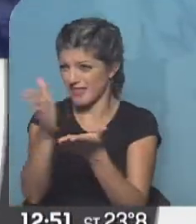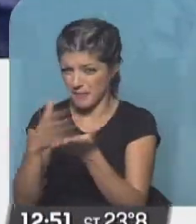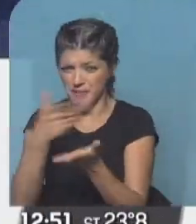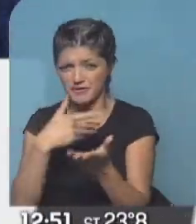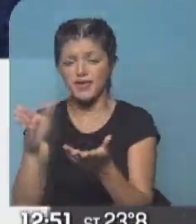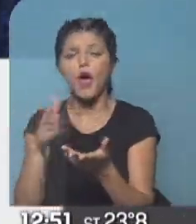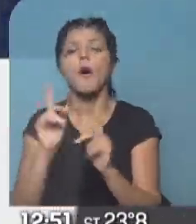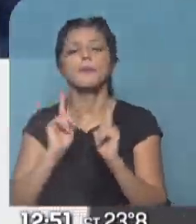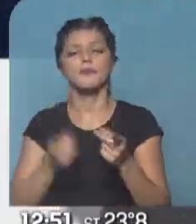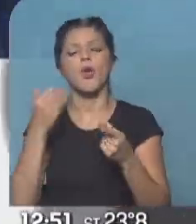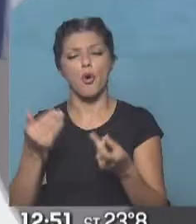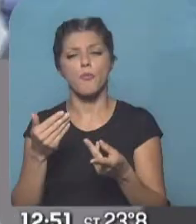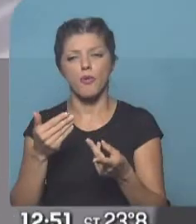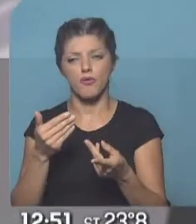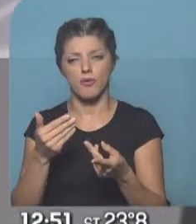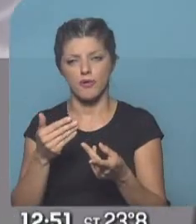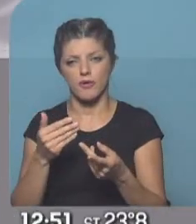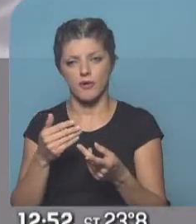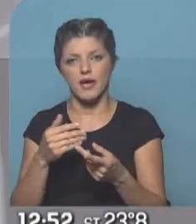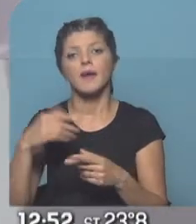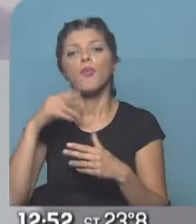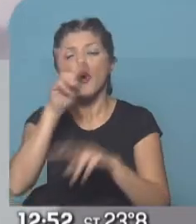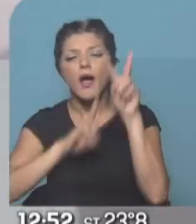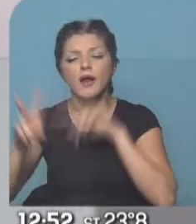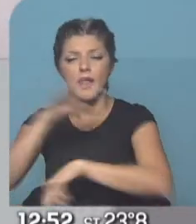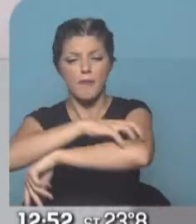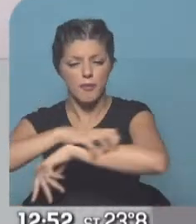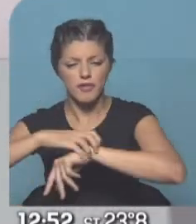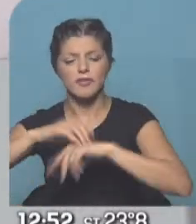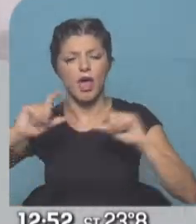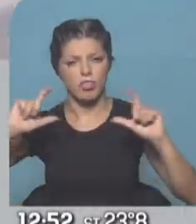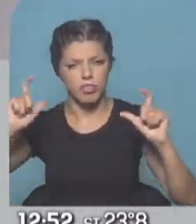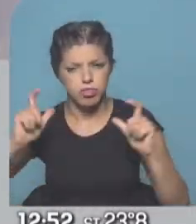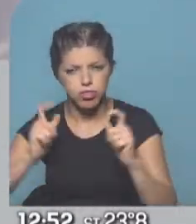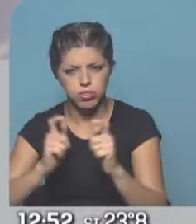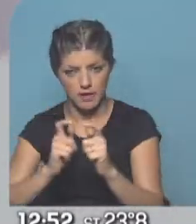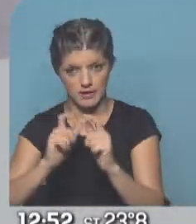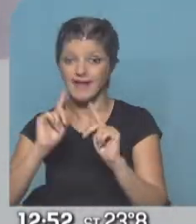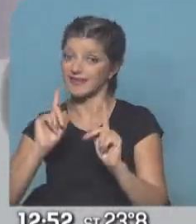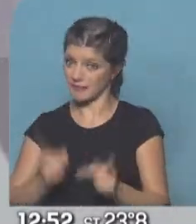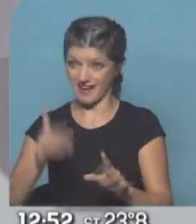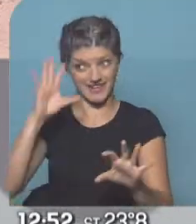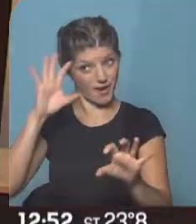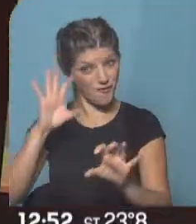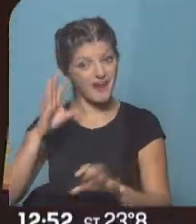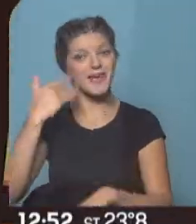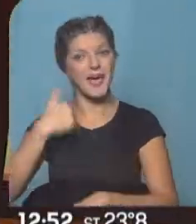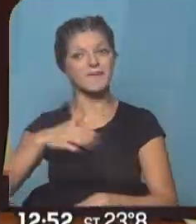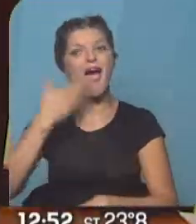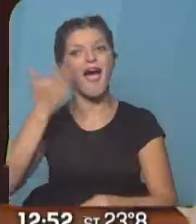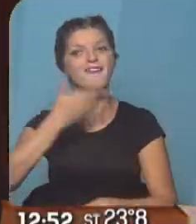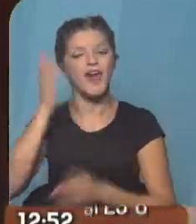sociedad donde la pobreza tienda a disminuir y donde va a hablar, recuerden otra vez, ese